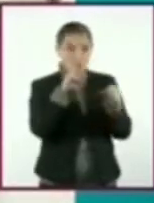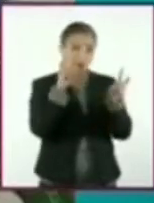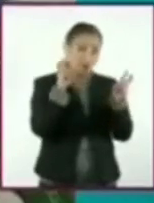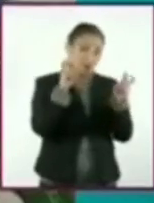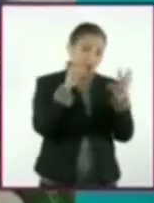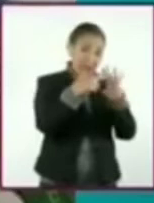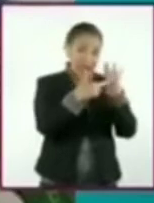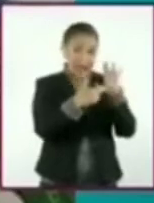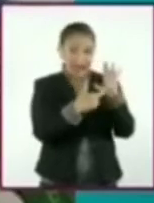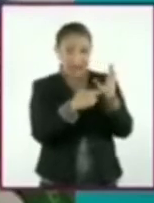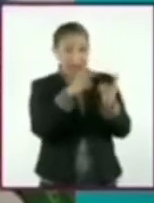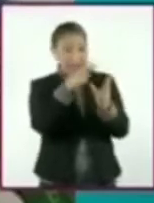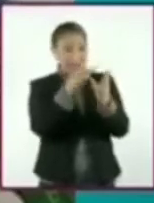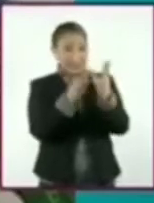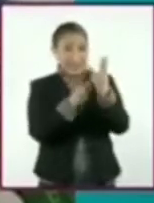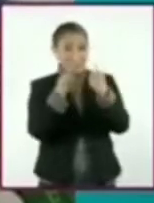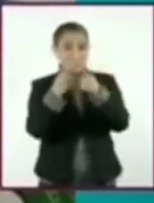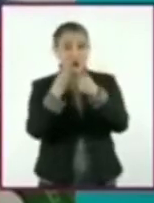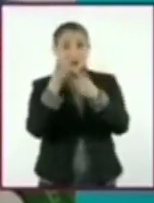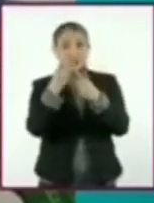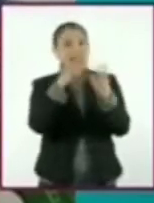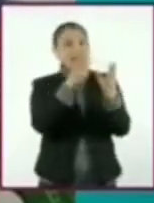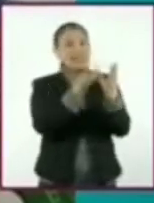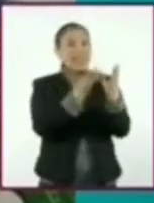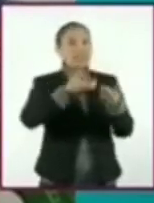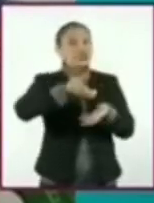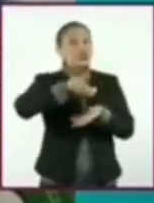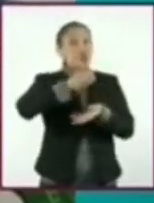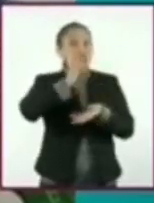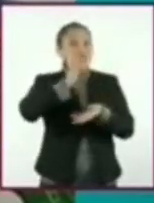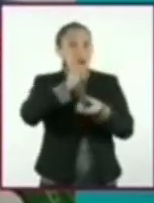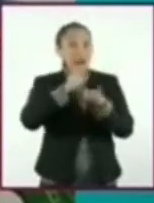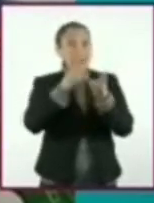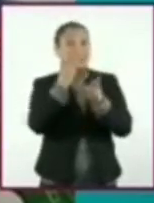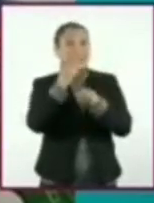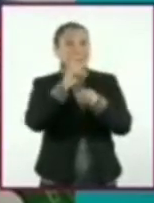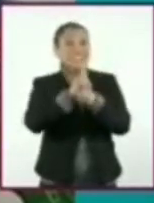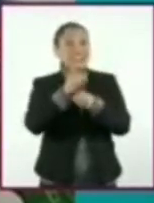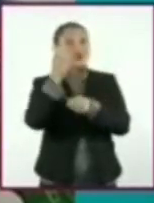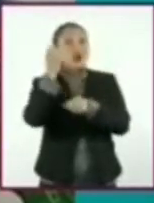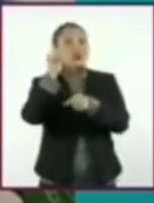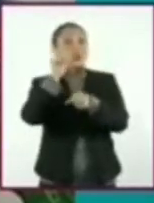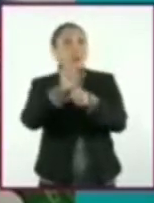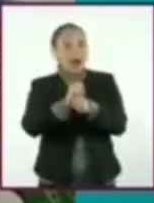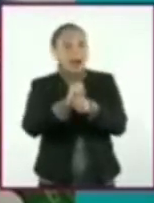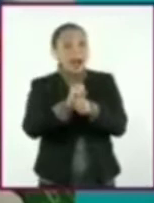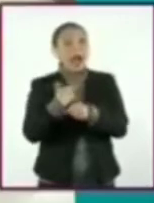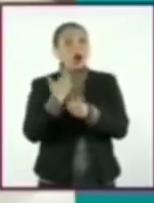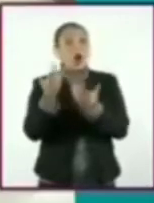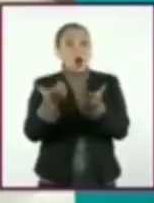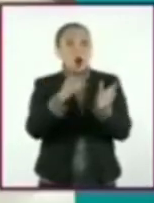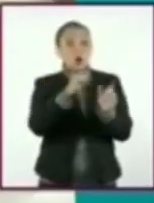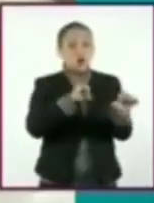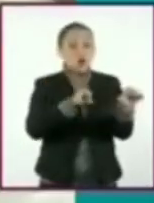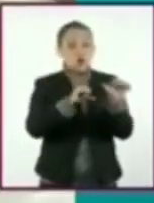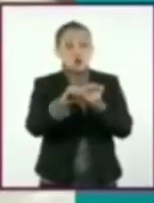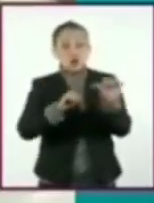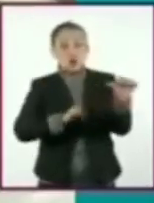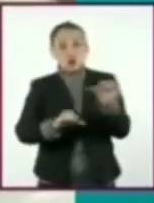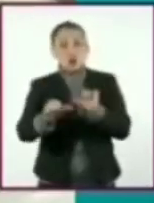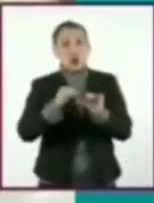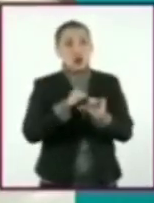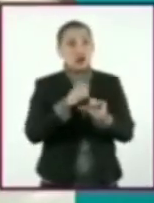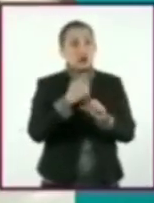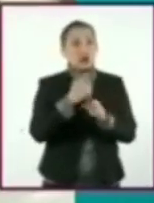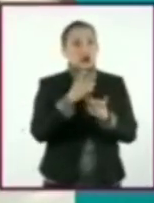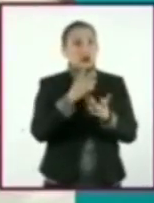de la regla de 3x3, que son 3 copas, 3 días a la semana y con días intercalados. No se puede que te